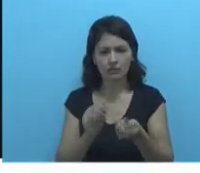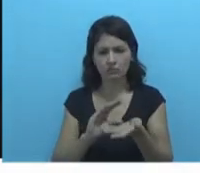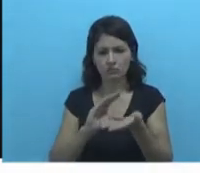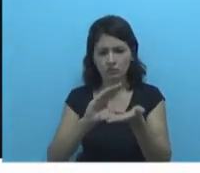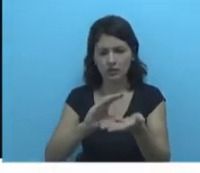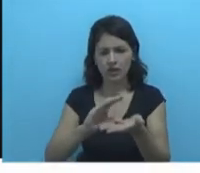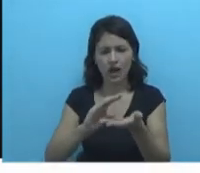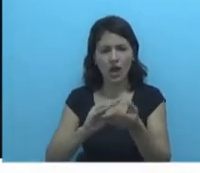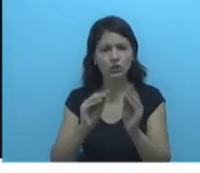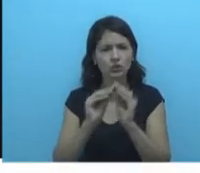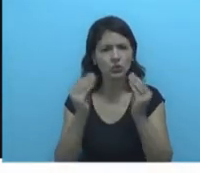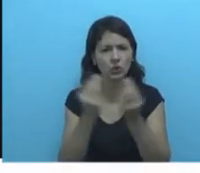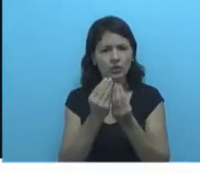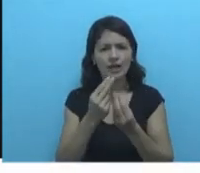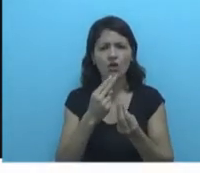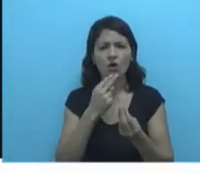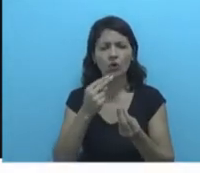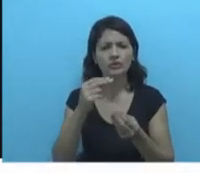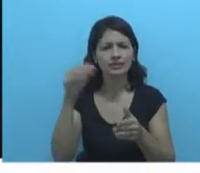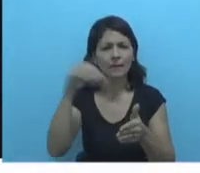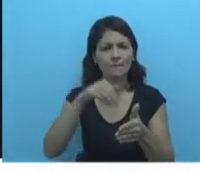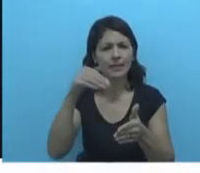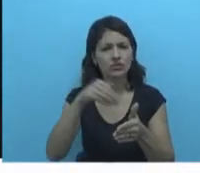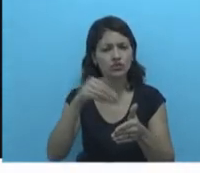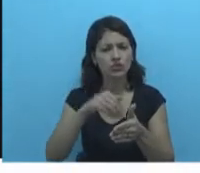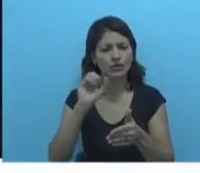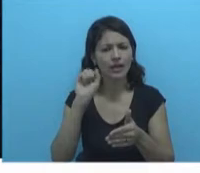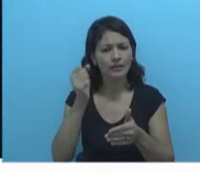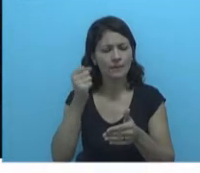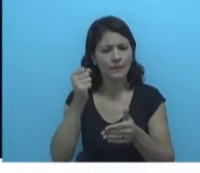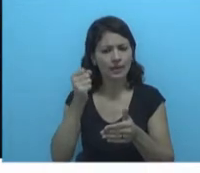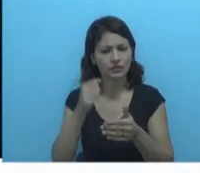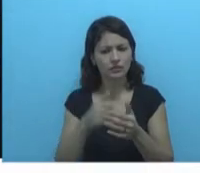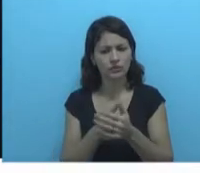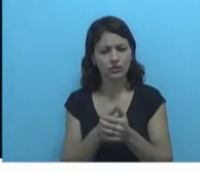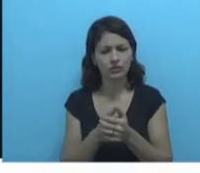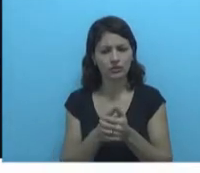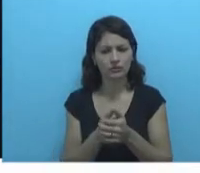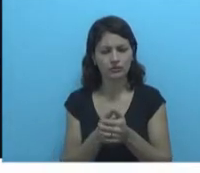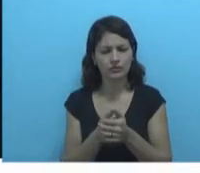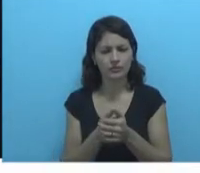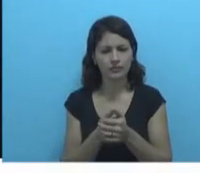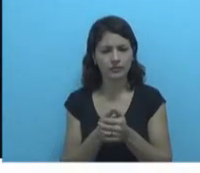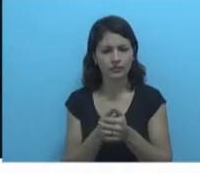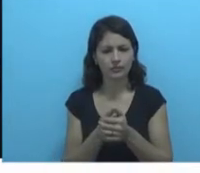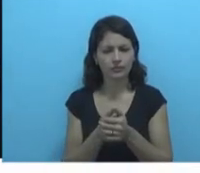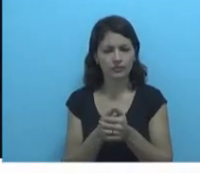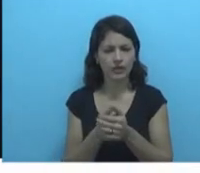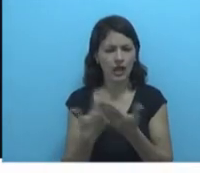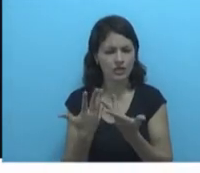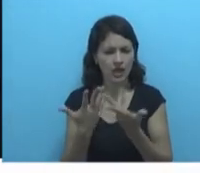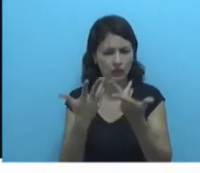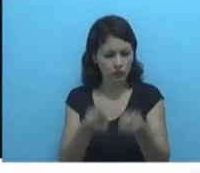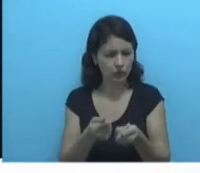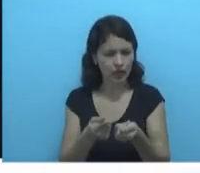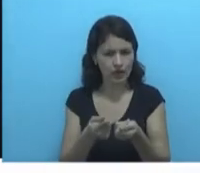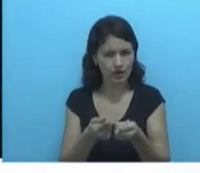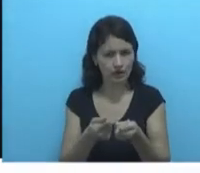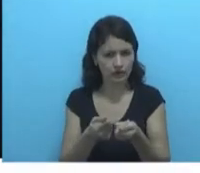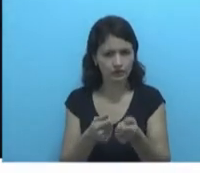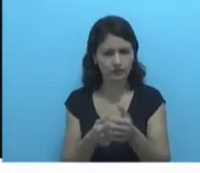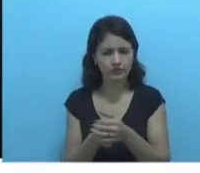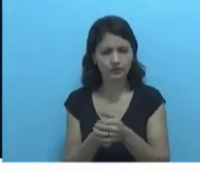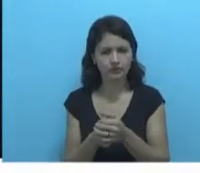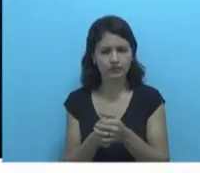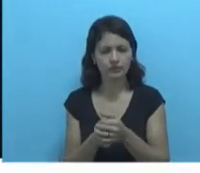invirtieron 11 millones de pesos. Estamos hablando del mes de marzo, abril del año pasado, atendiendo a toda la problemática.